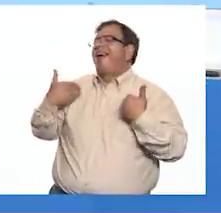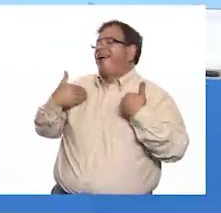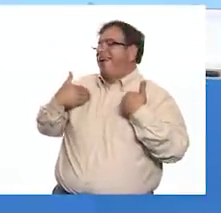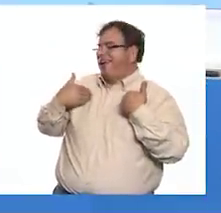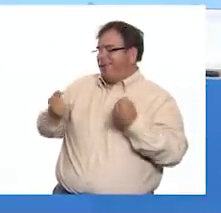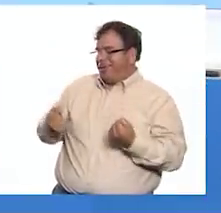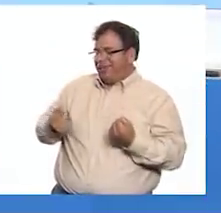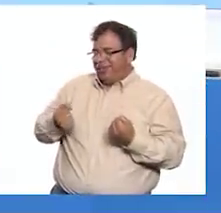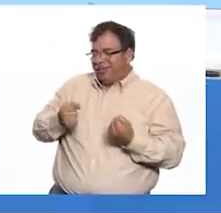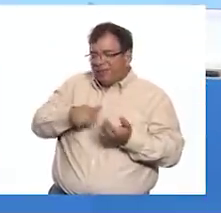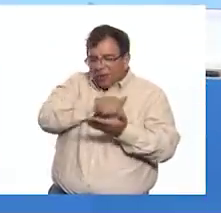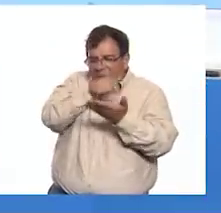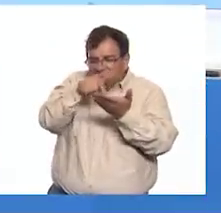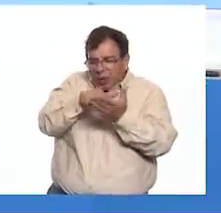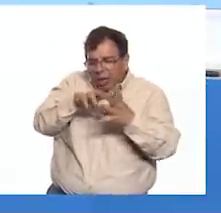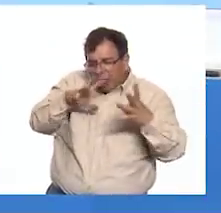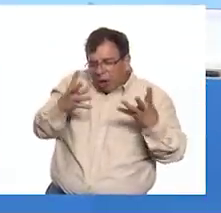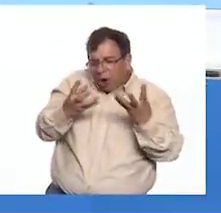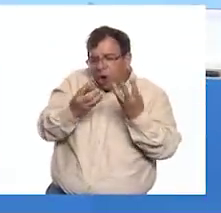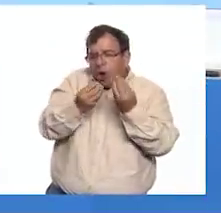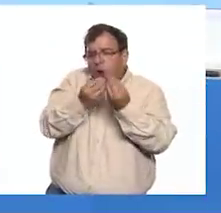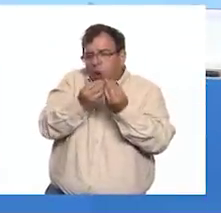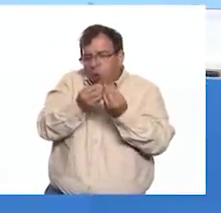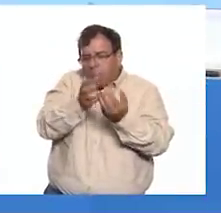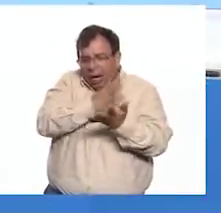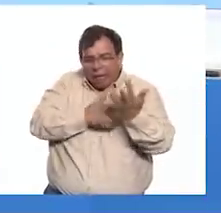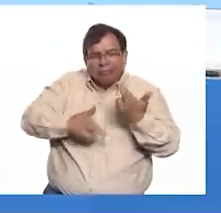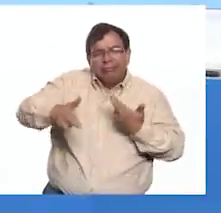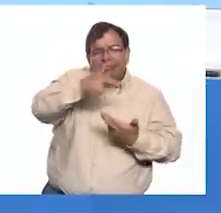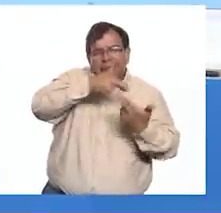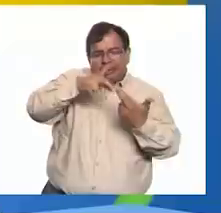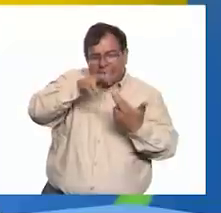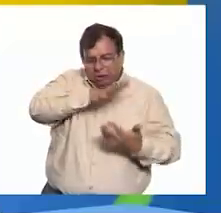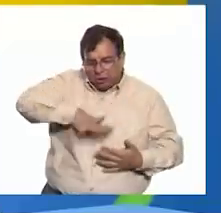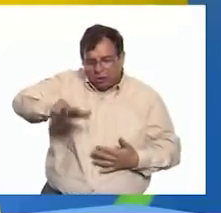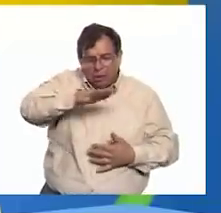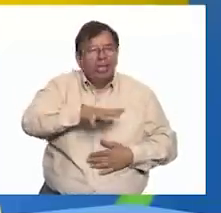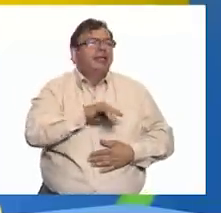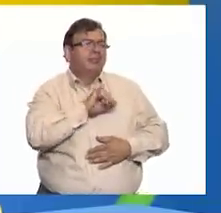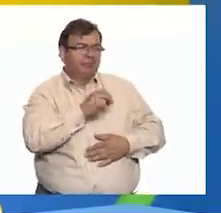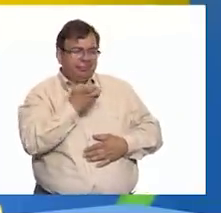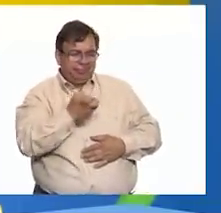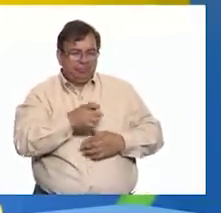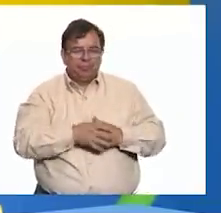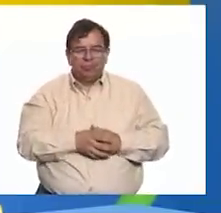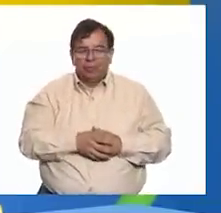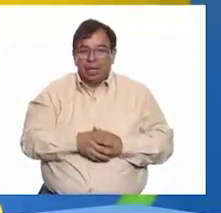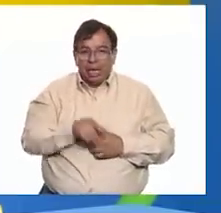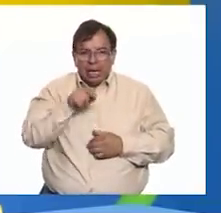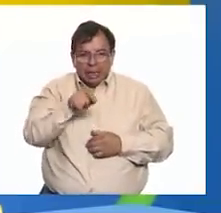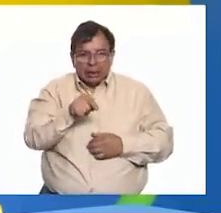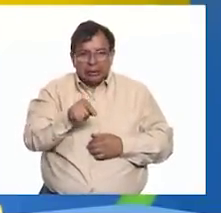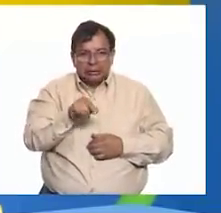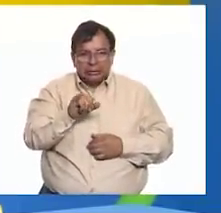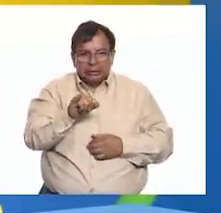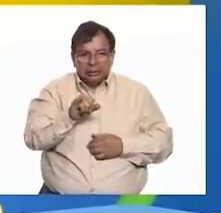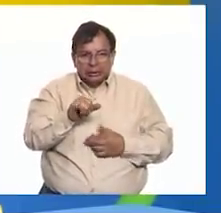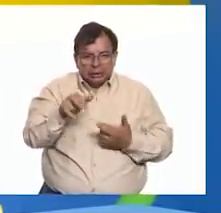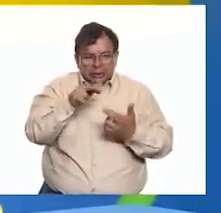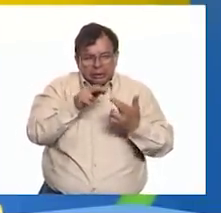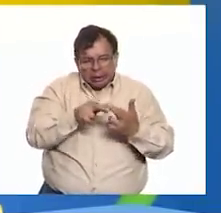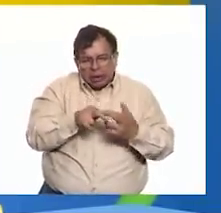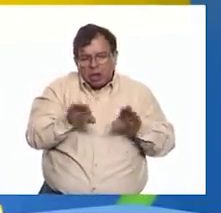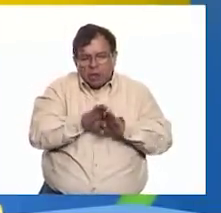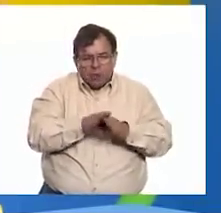su posición y por estar juntos es que forman una región. Así es. En este caso, sí, las regiones se